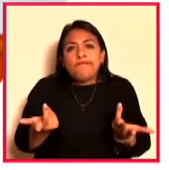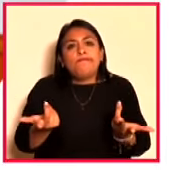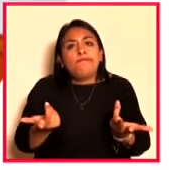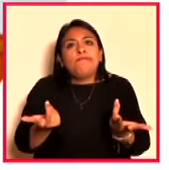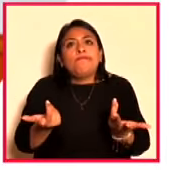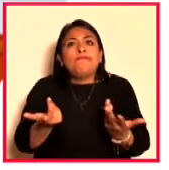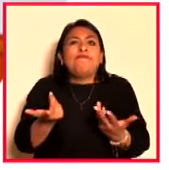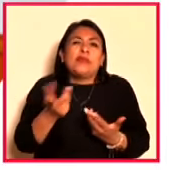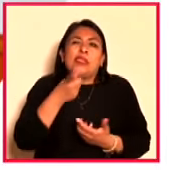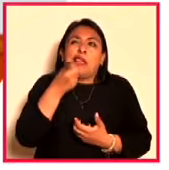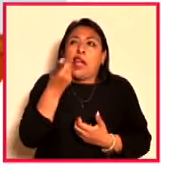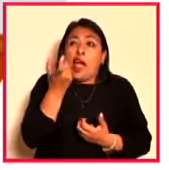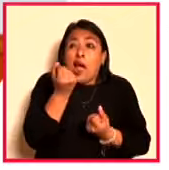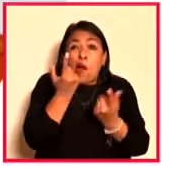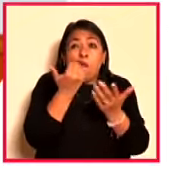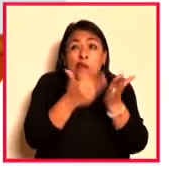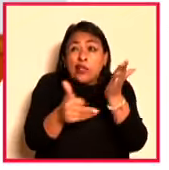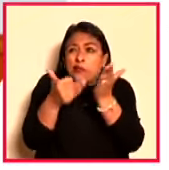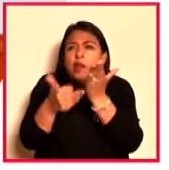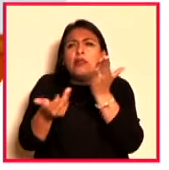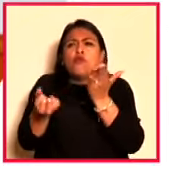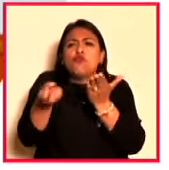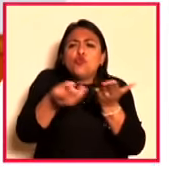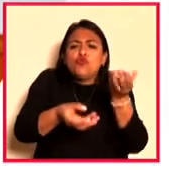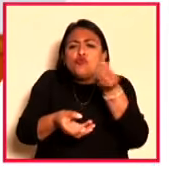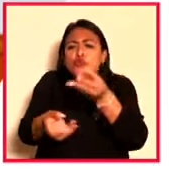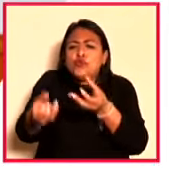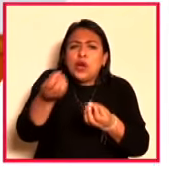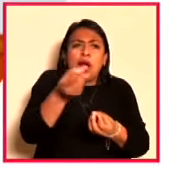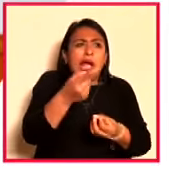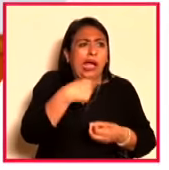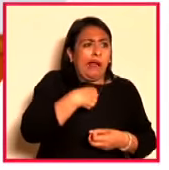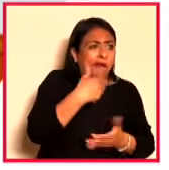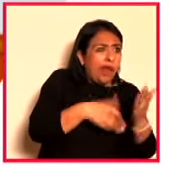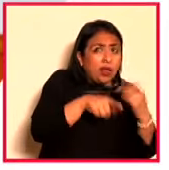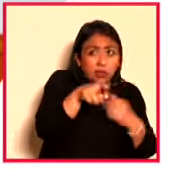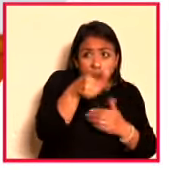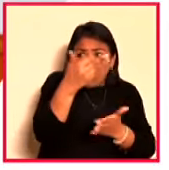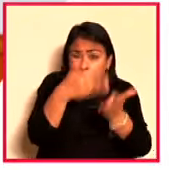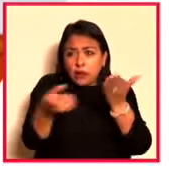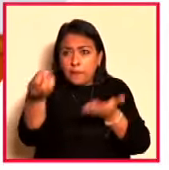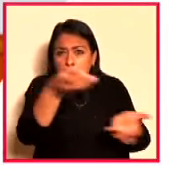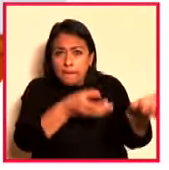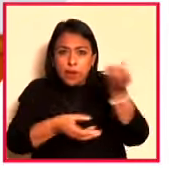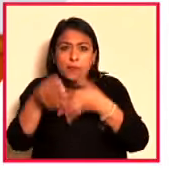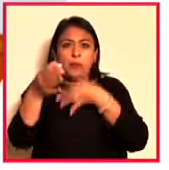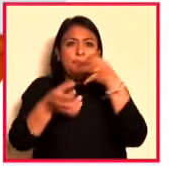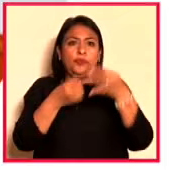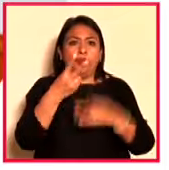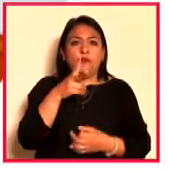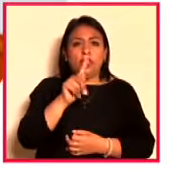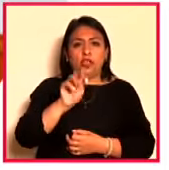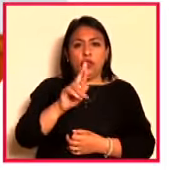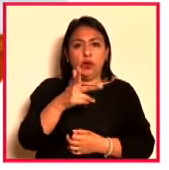las carencias o lo que nos falta a unas o a otras. Noticias 22, Víctor Gaspar.